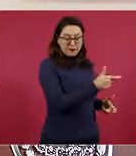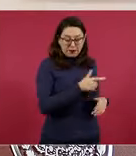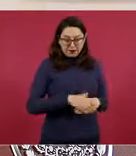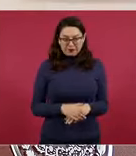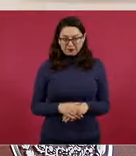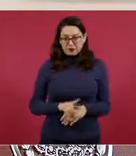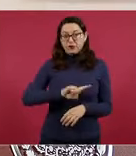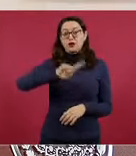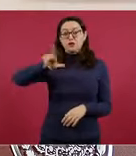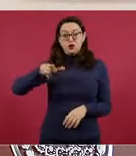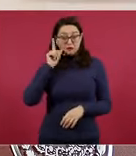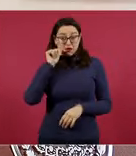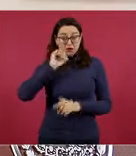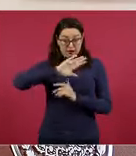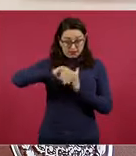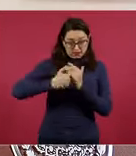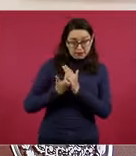los periódicos,